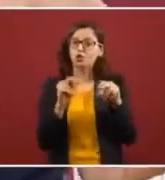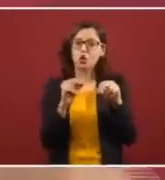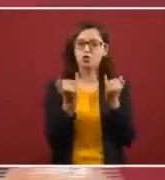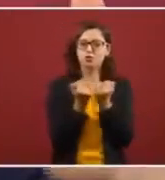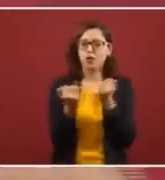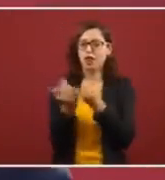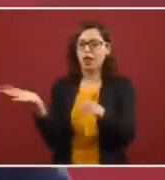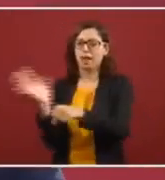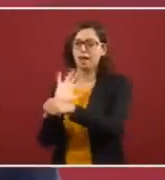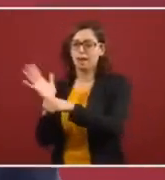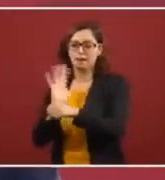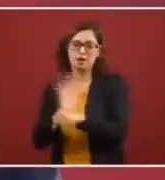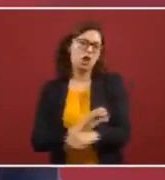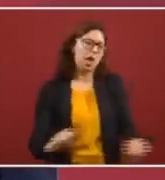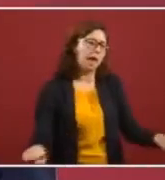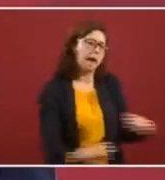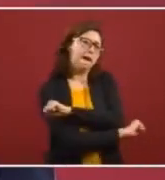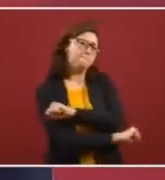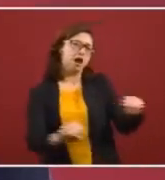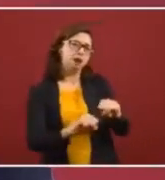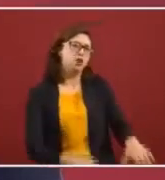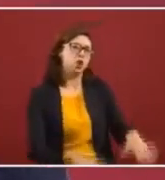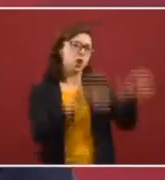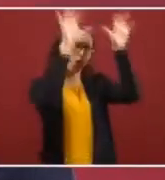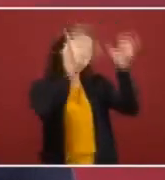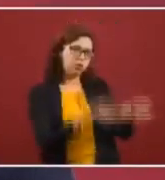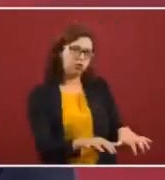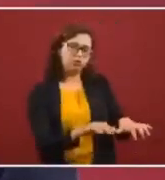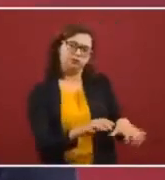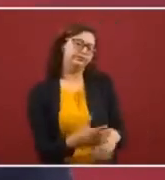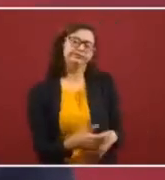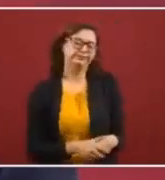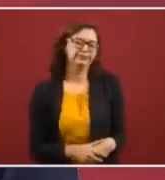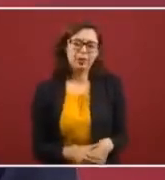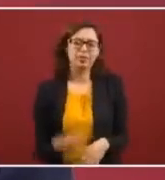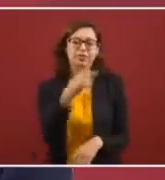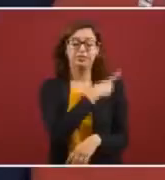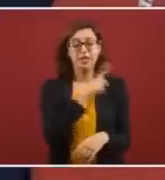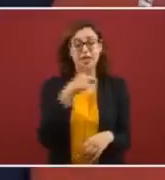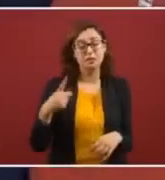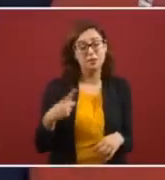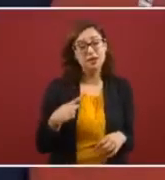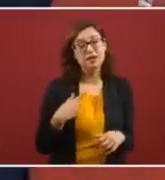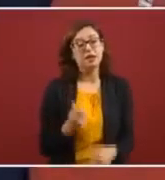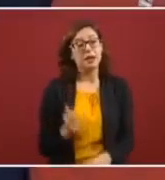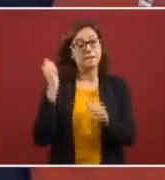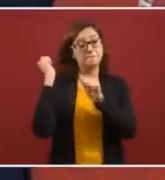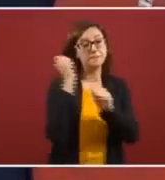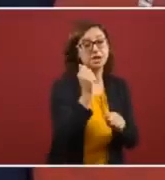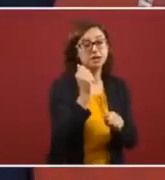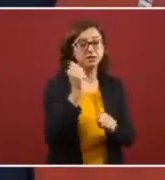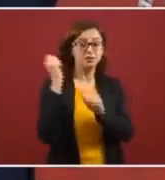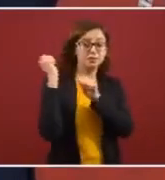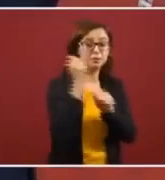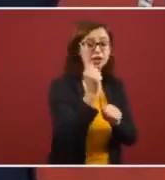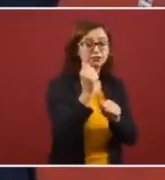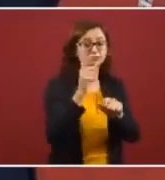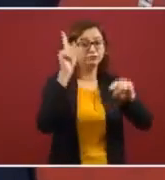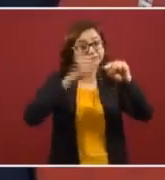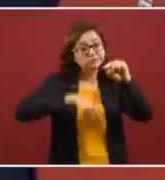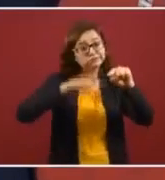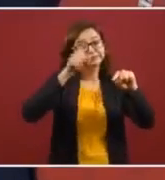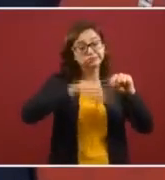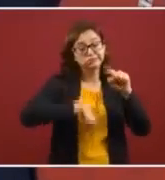the hospital. Se cae el edificio, se tiene que ir casi casi con pico. So you have to go desvistiendo el